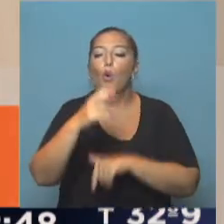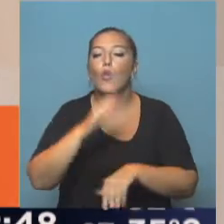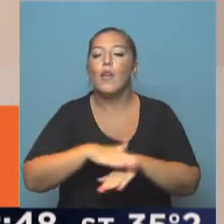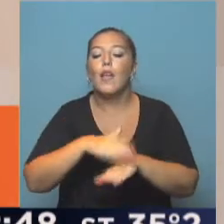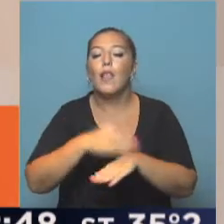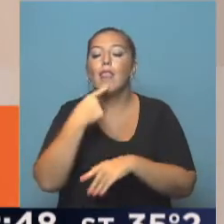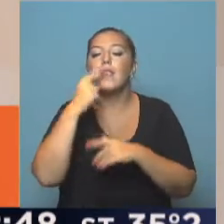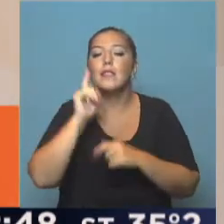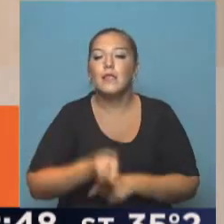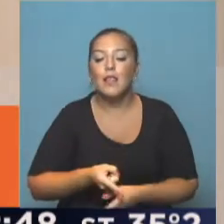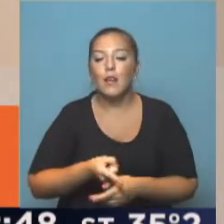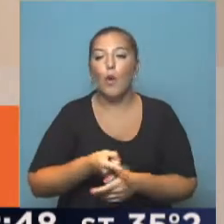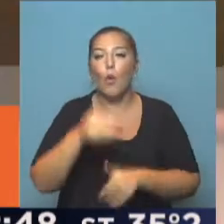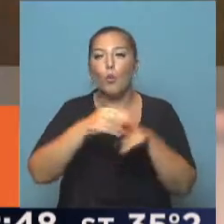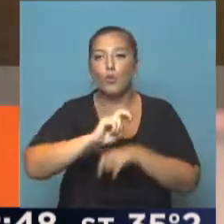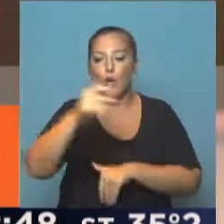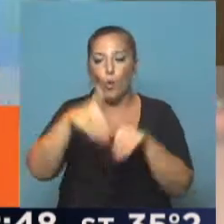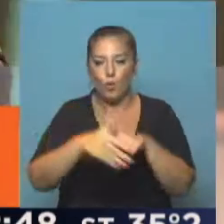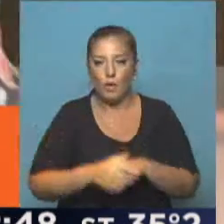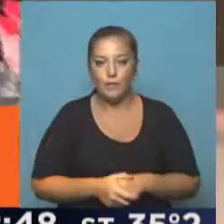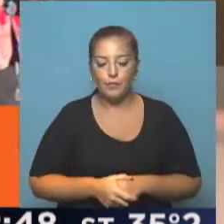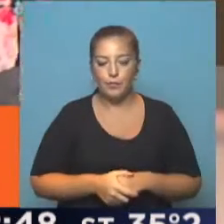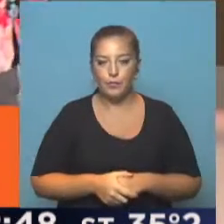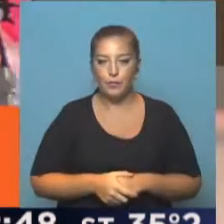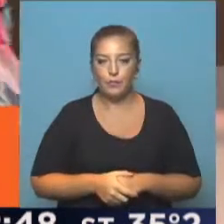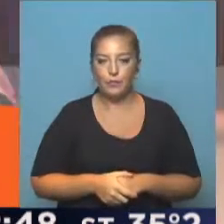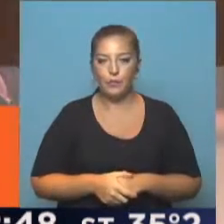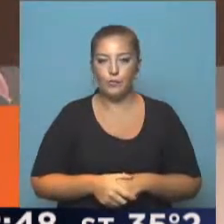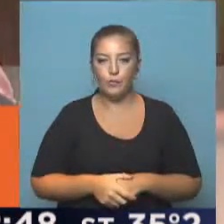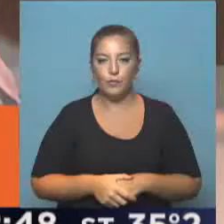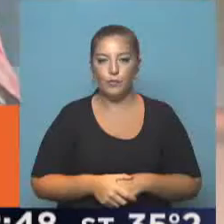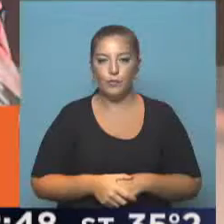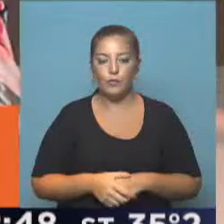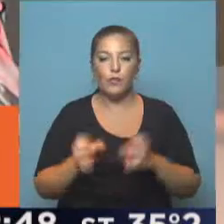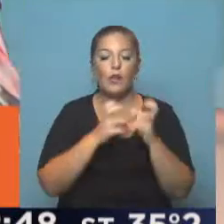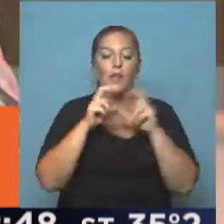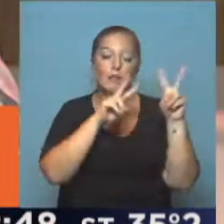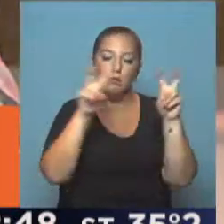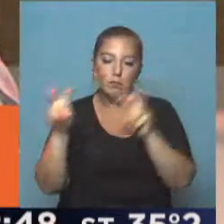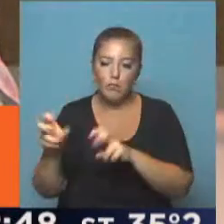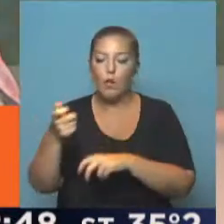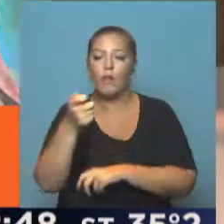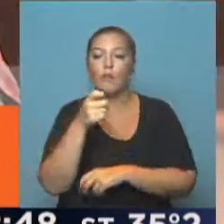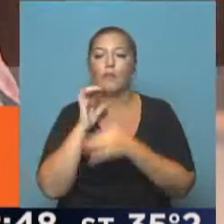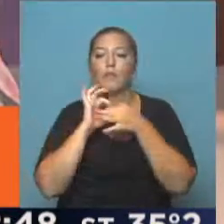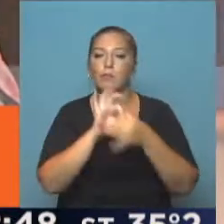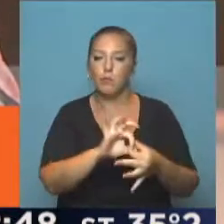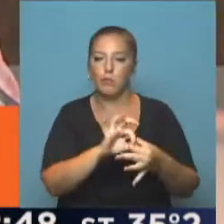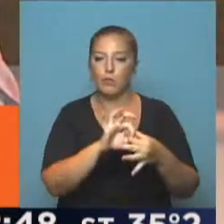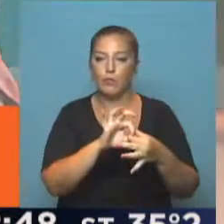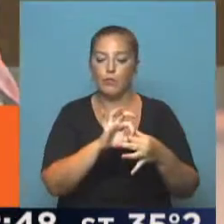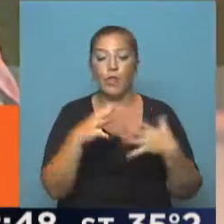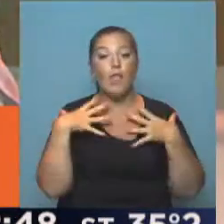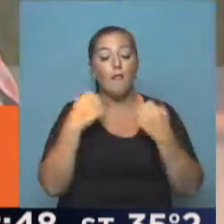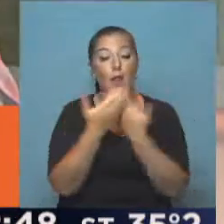decidir su voto en segunda vuelta? A ver, debate varias cuestiones que tienen que ver también con la defensa